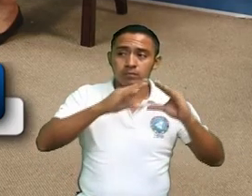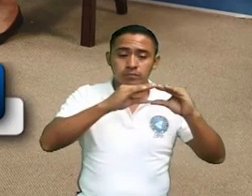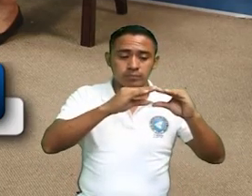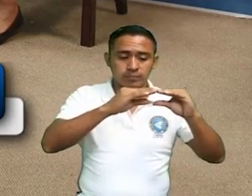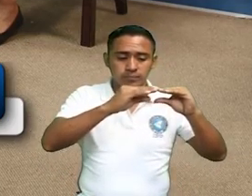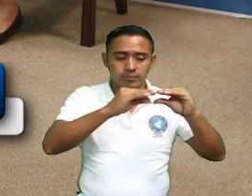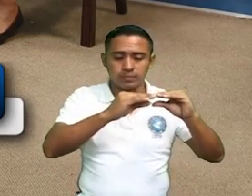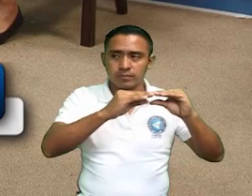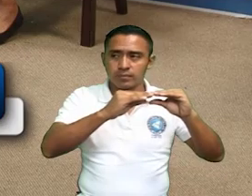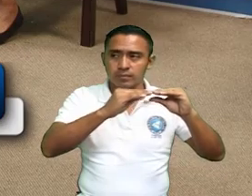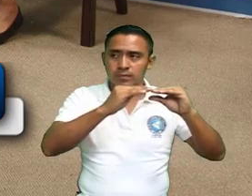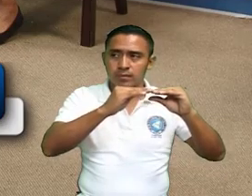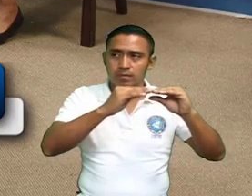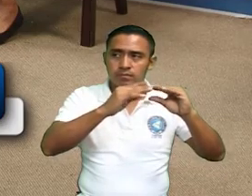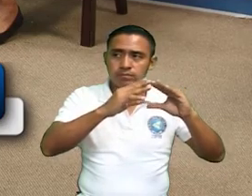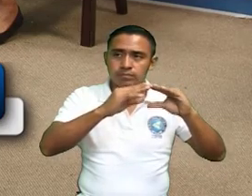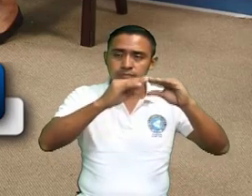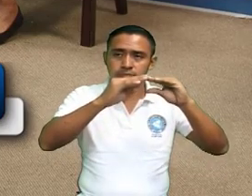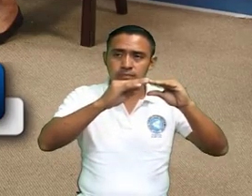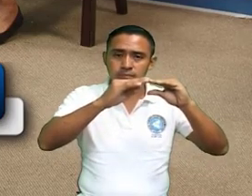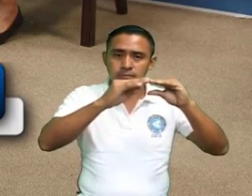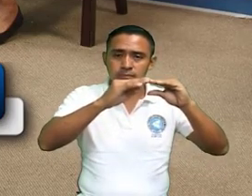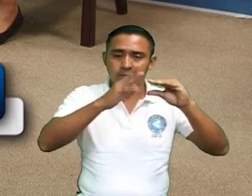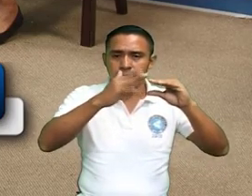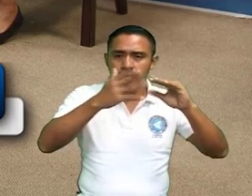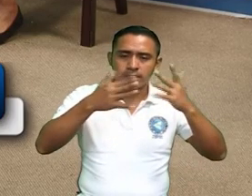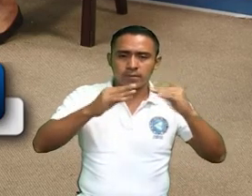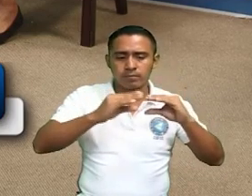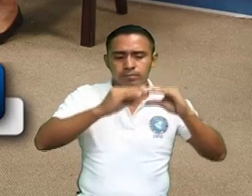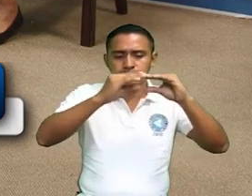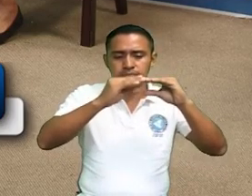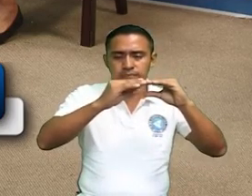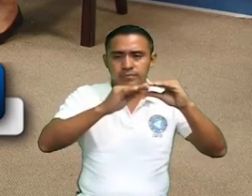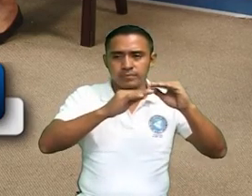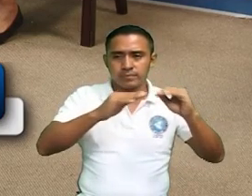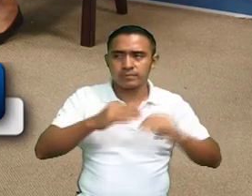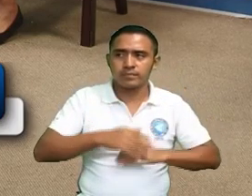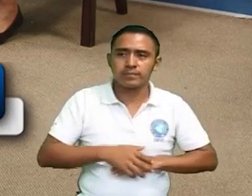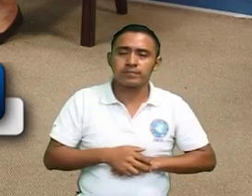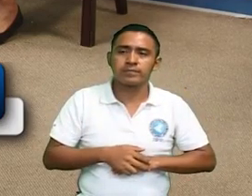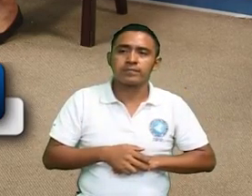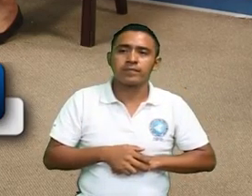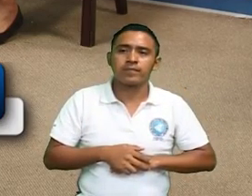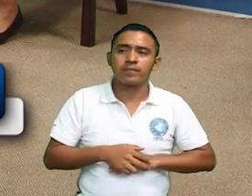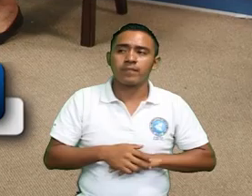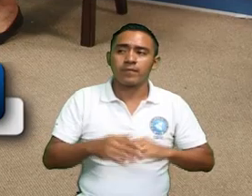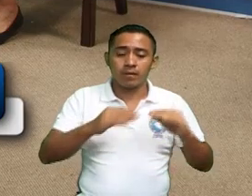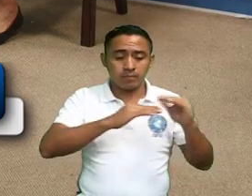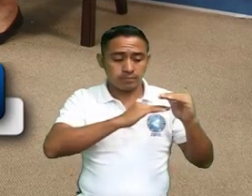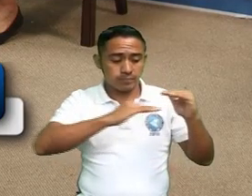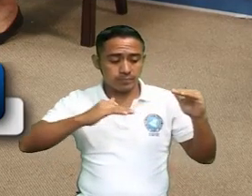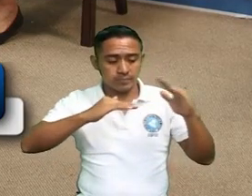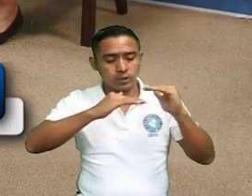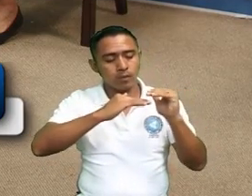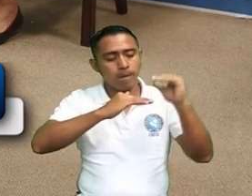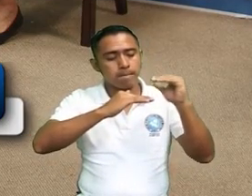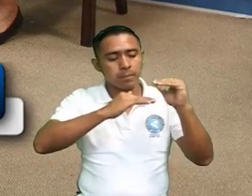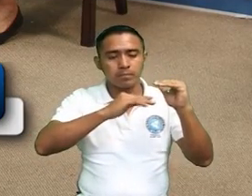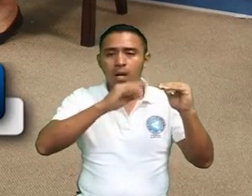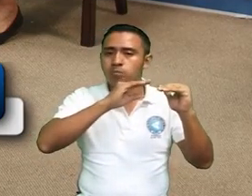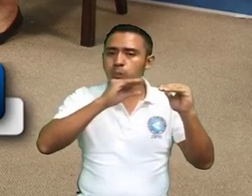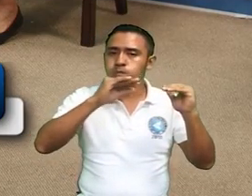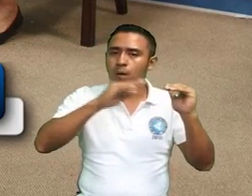nos dé un poco de elevación de la cabeza, unos 15 centímetros por arriba de la superficie de la cama, una